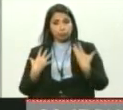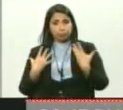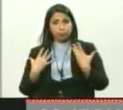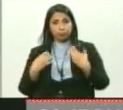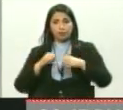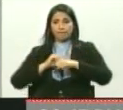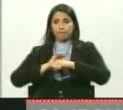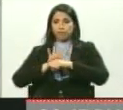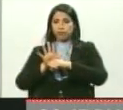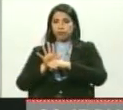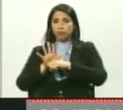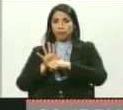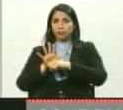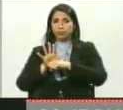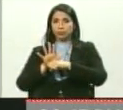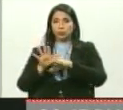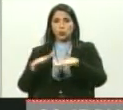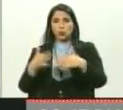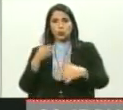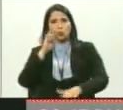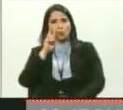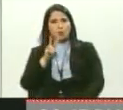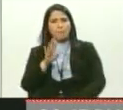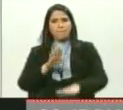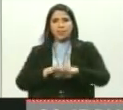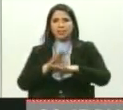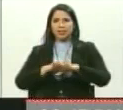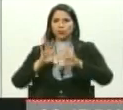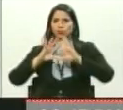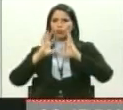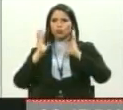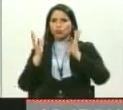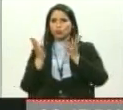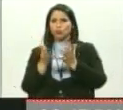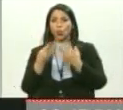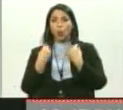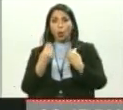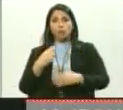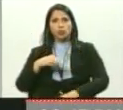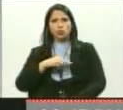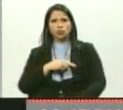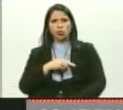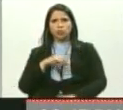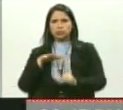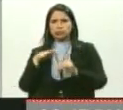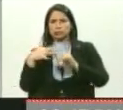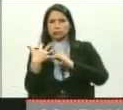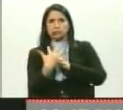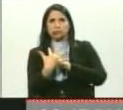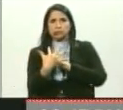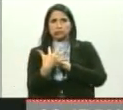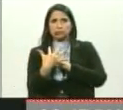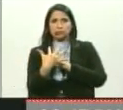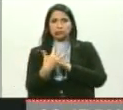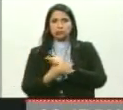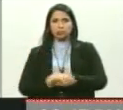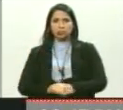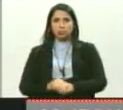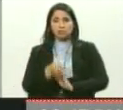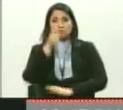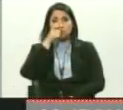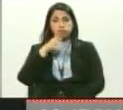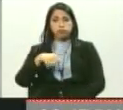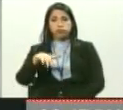el coronavirus, cuando vemos lo que está pasando en el mundo, cómo estamos rodeados de pueblos